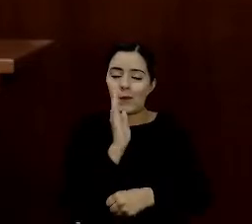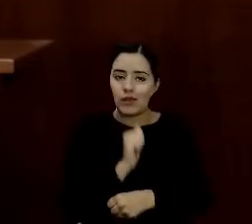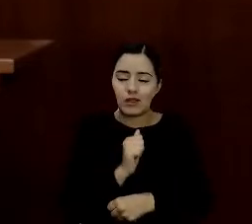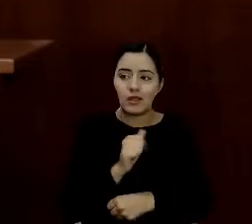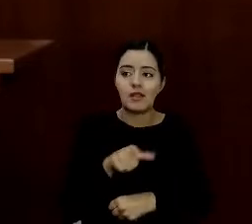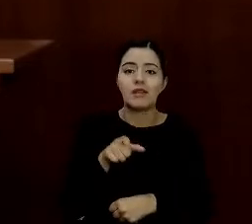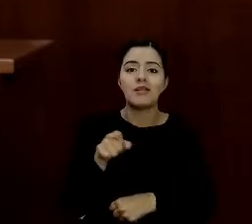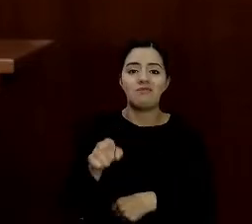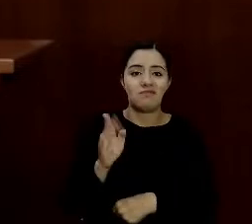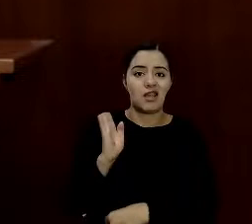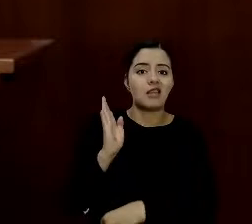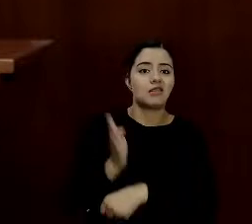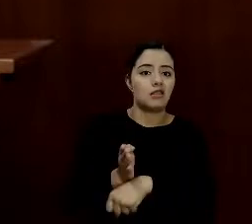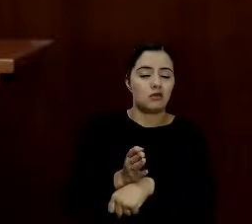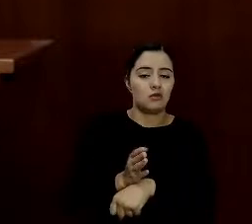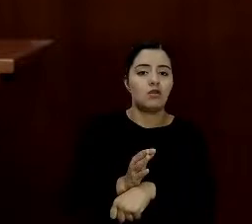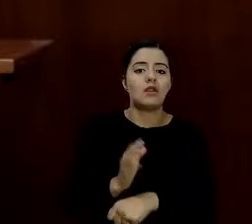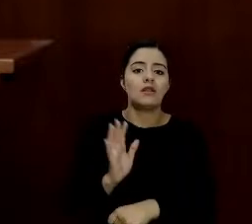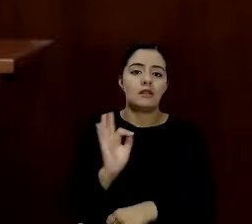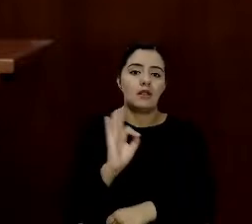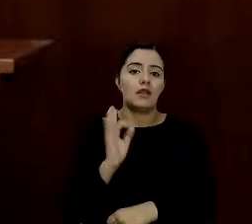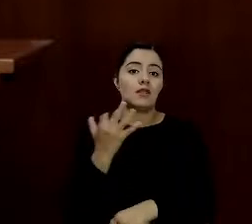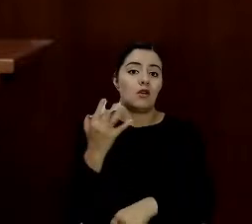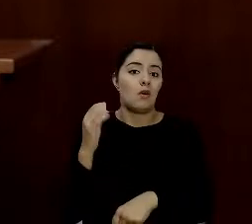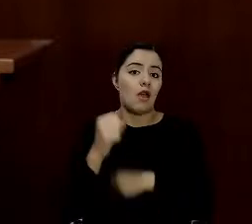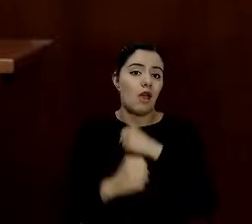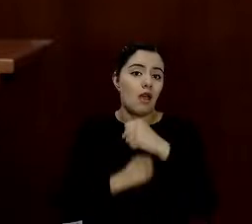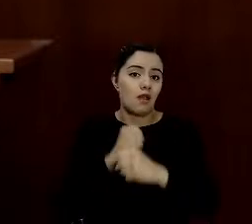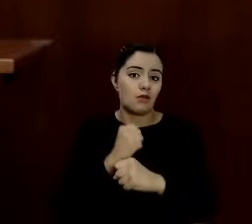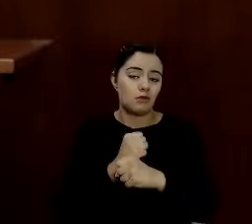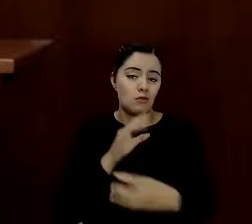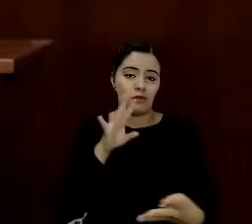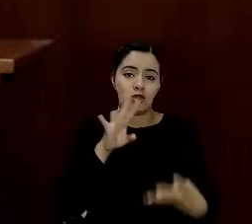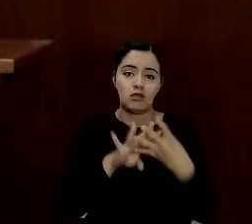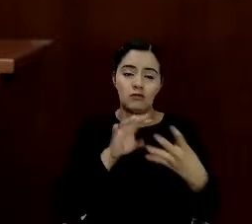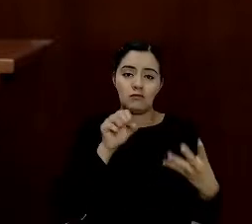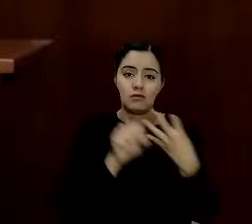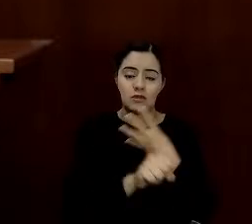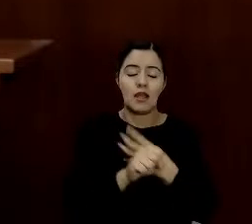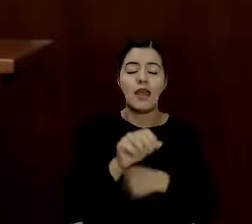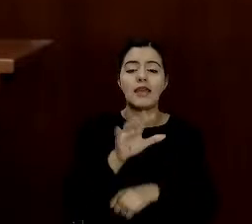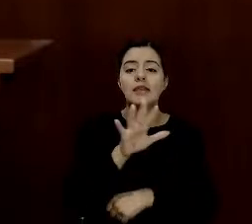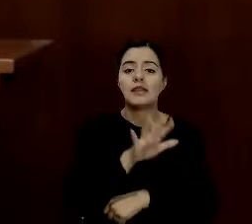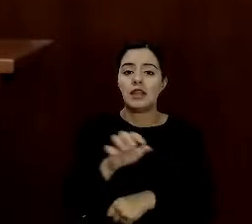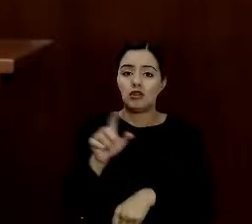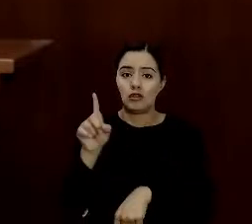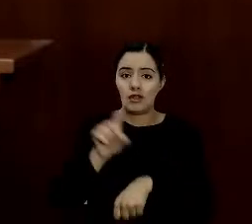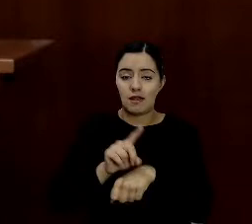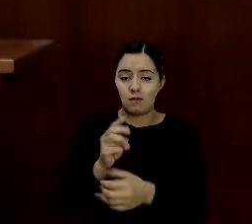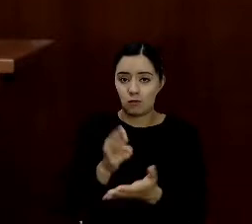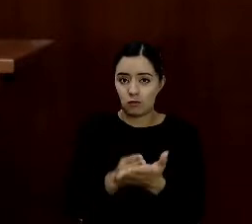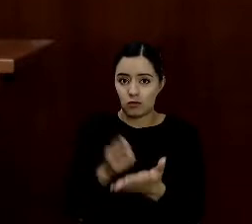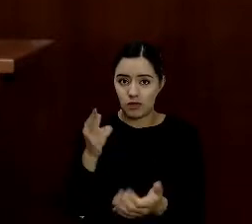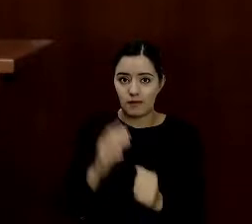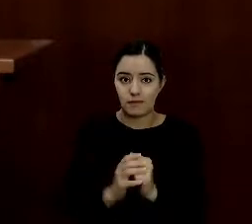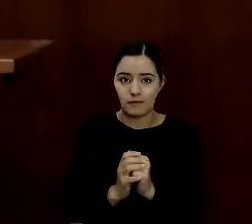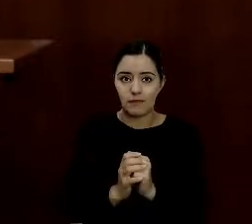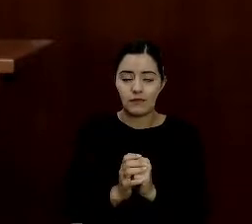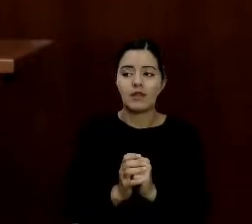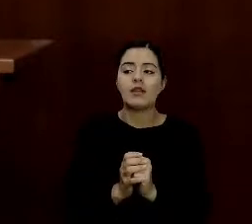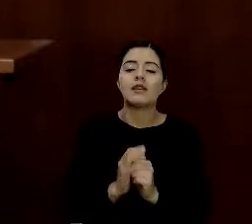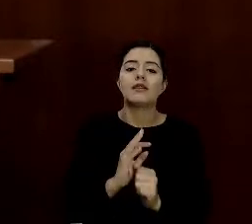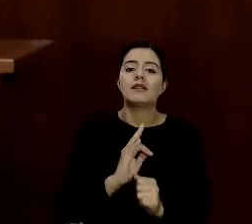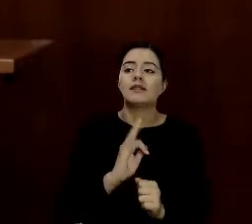de salario de como multa si el menor es restituido espontáneamente al padre o a la madre o a la autoridad